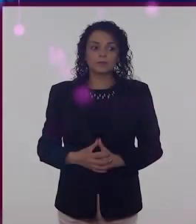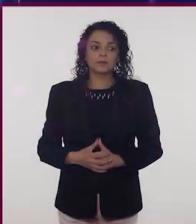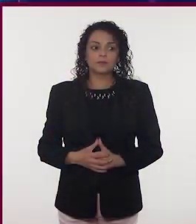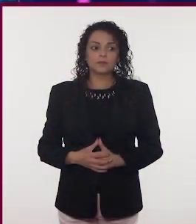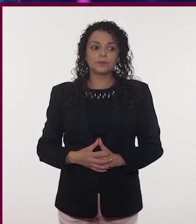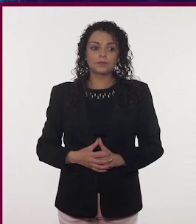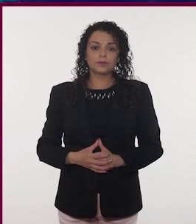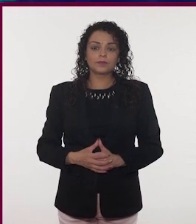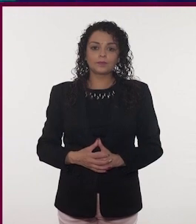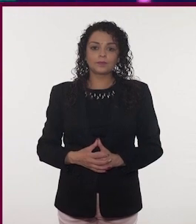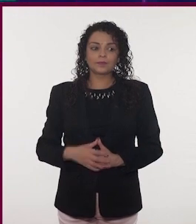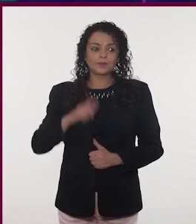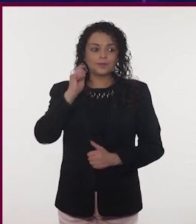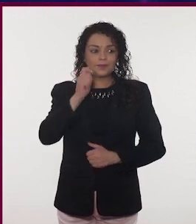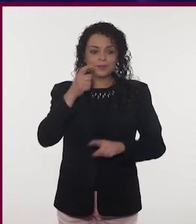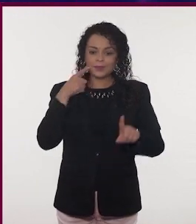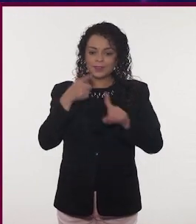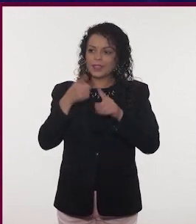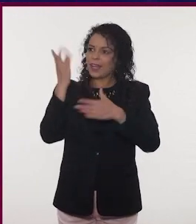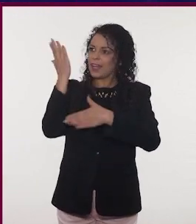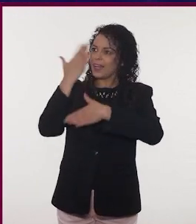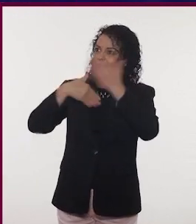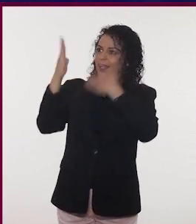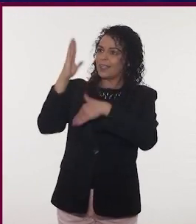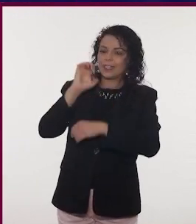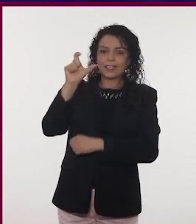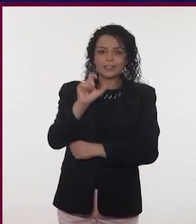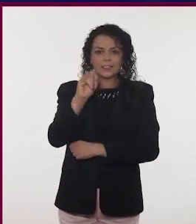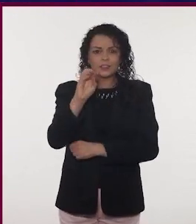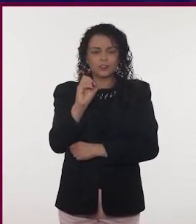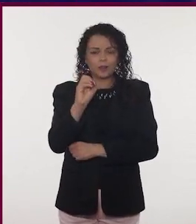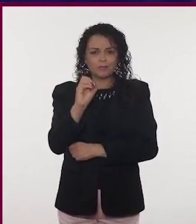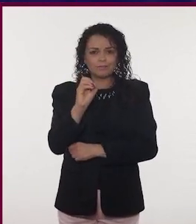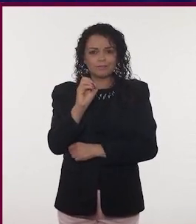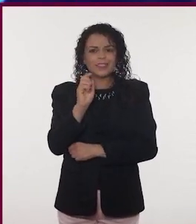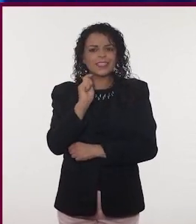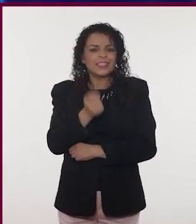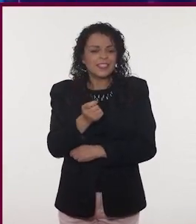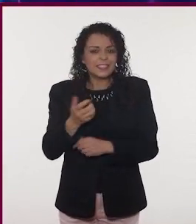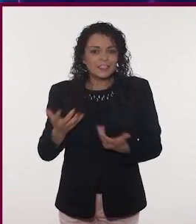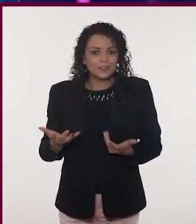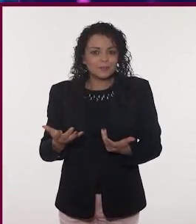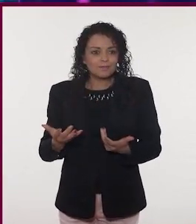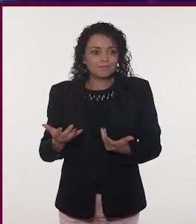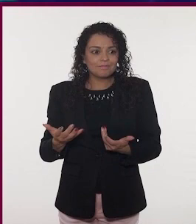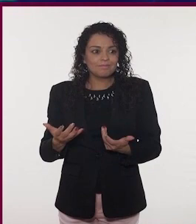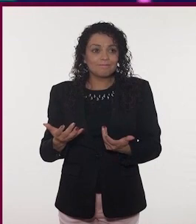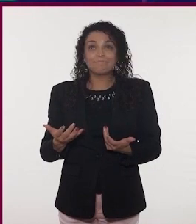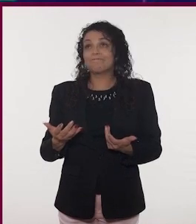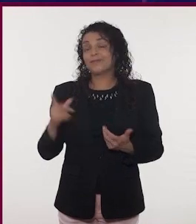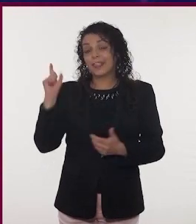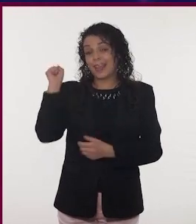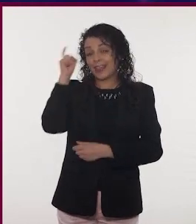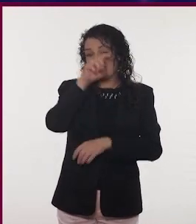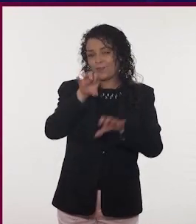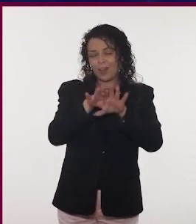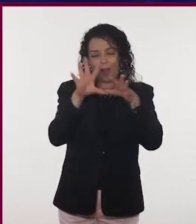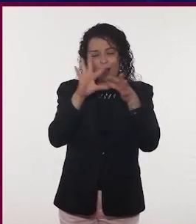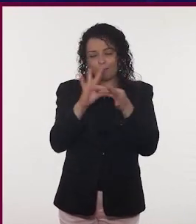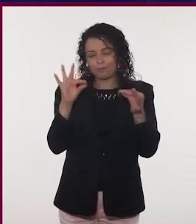Hablar del éxito sería preguntar y no terminaríamos, porque cada